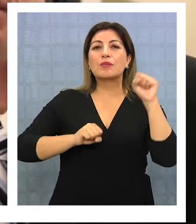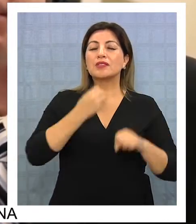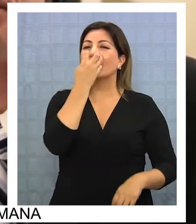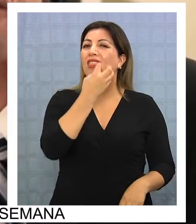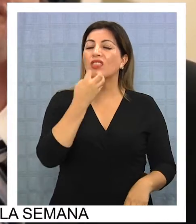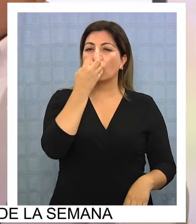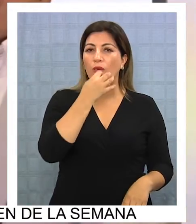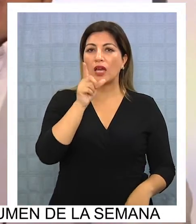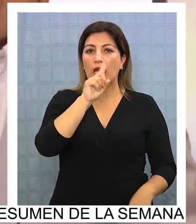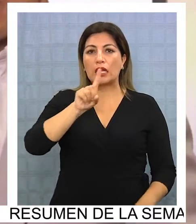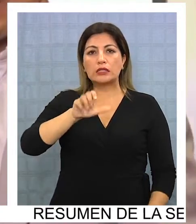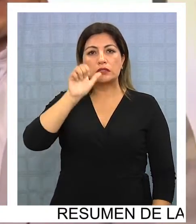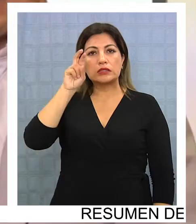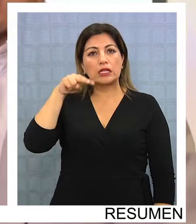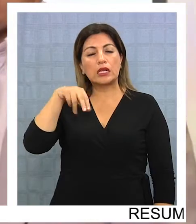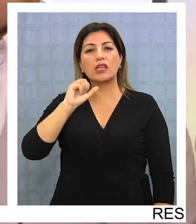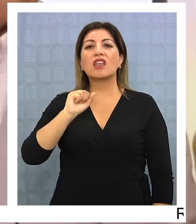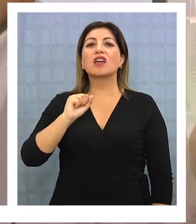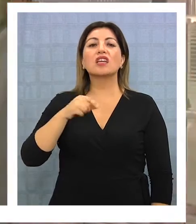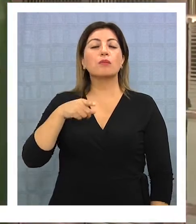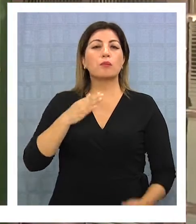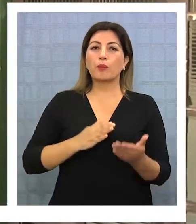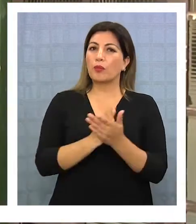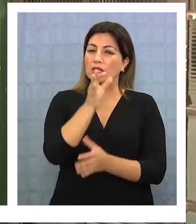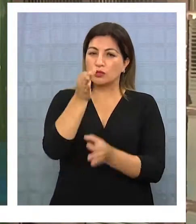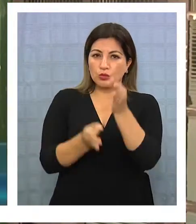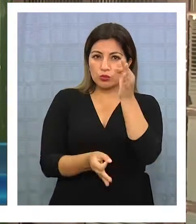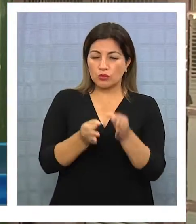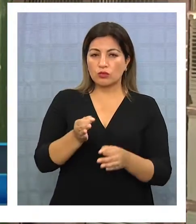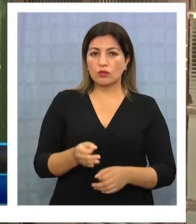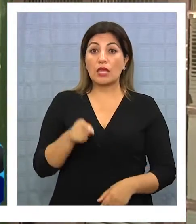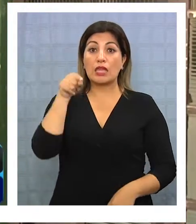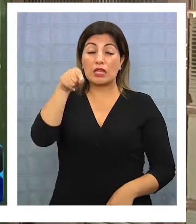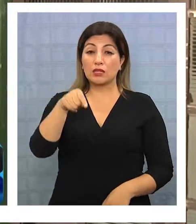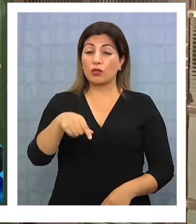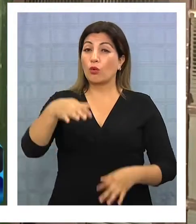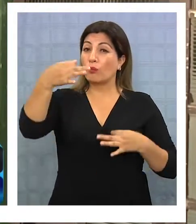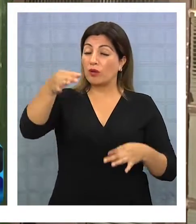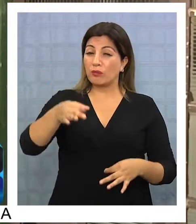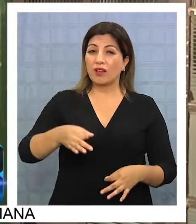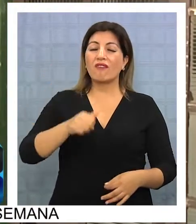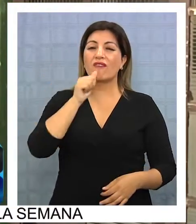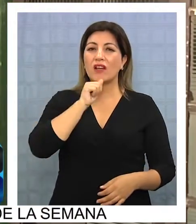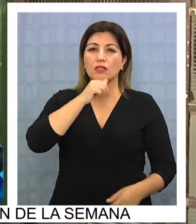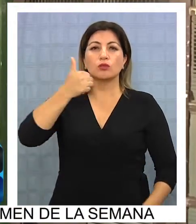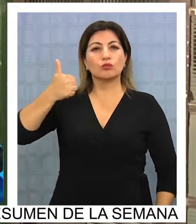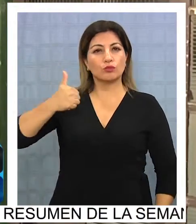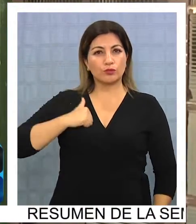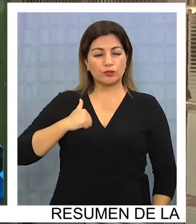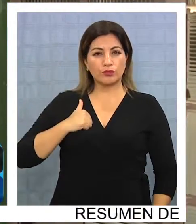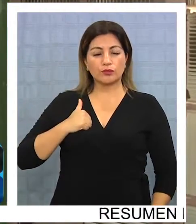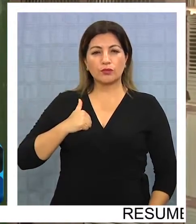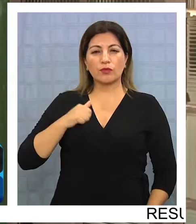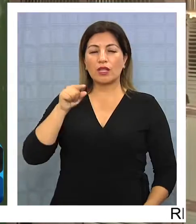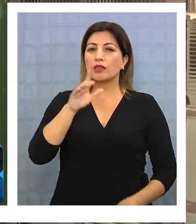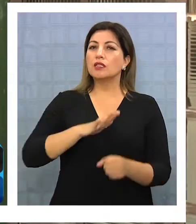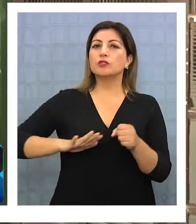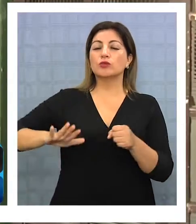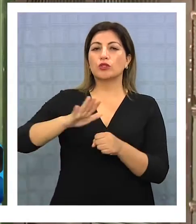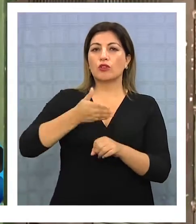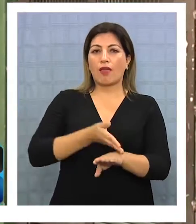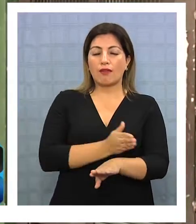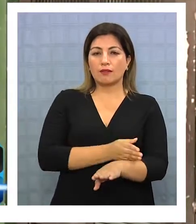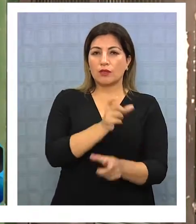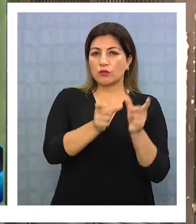sernac no descarta comenzar acciones judiciales aquí hay un incumplimiento por lo visto eventualmente hay un incumplimiento en las condiciones contratadas